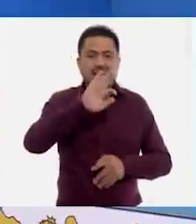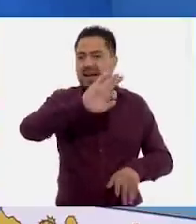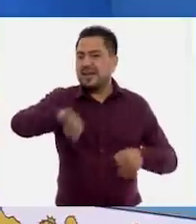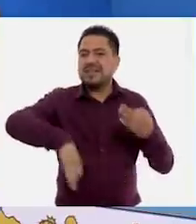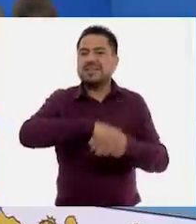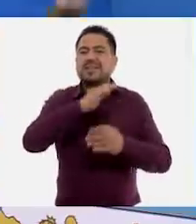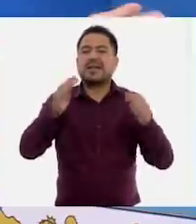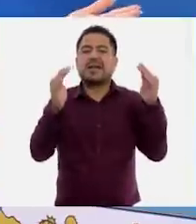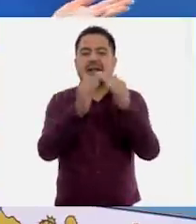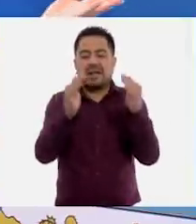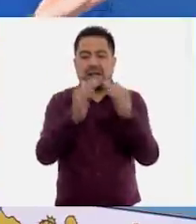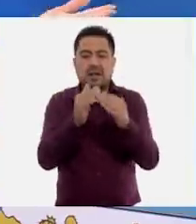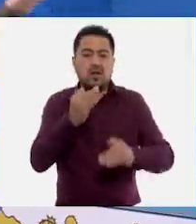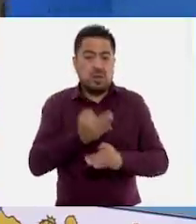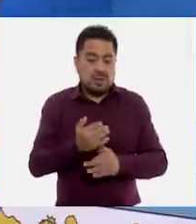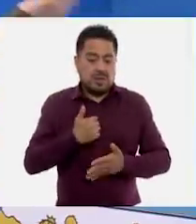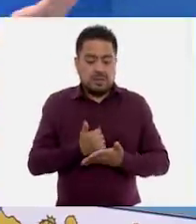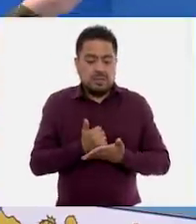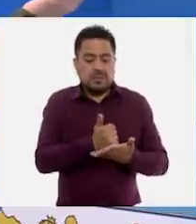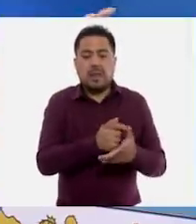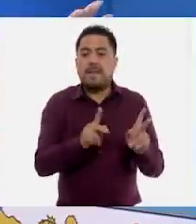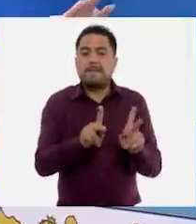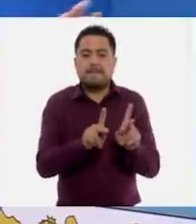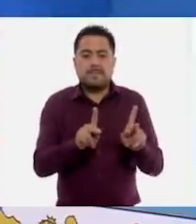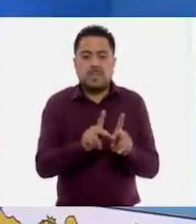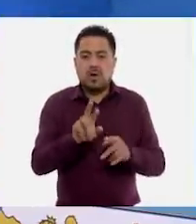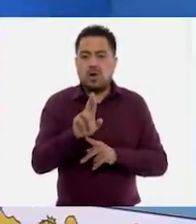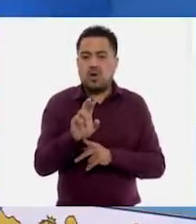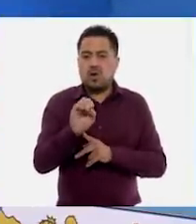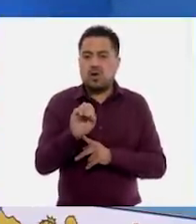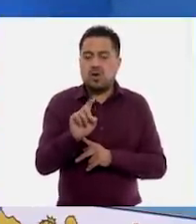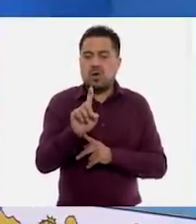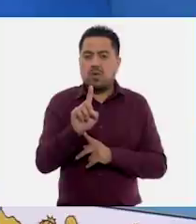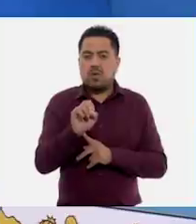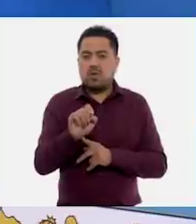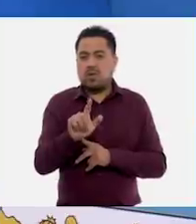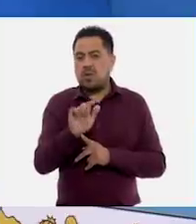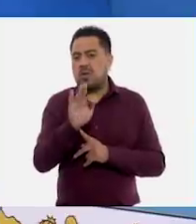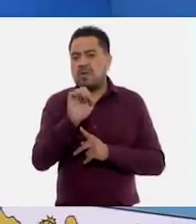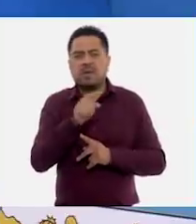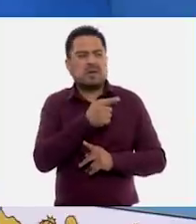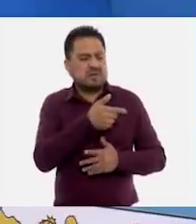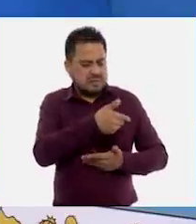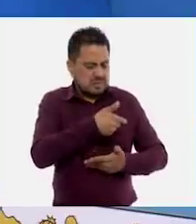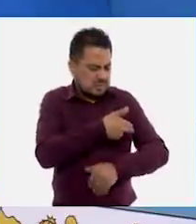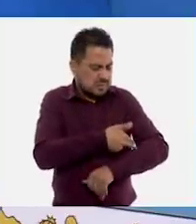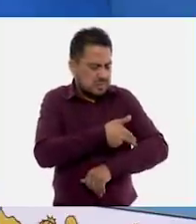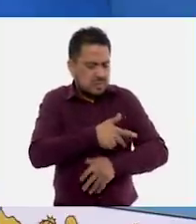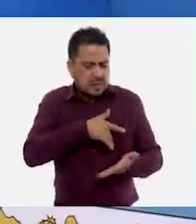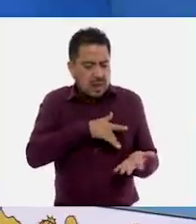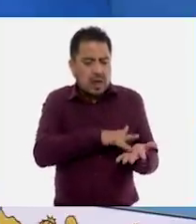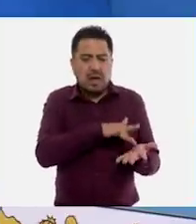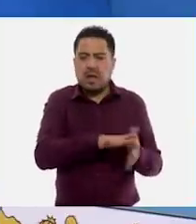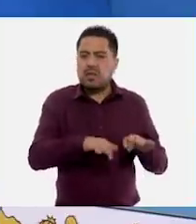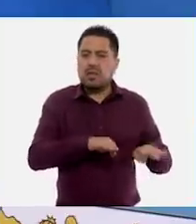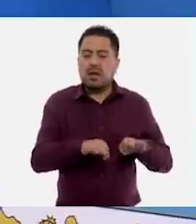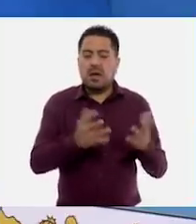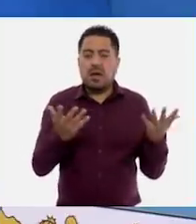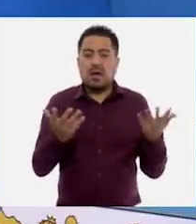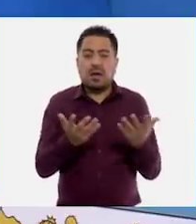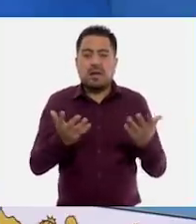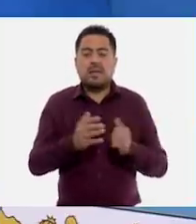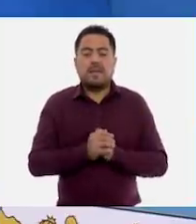en casa. Pues estoy ayudando a mi primo Rodolfo, que me pidió que lo apoyáramos con un trabajo que